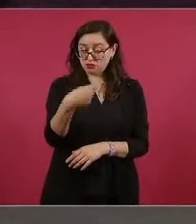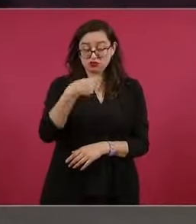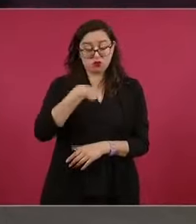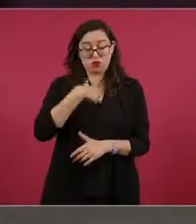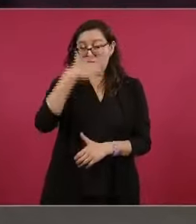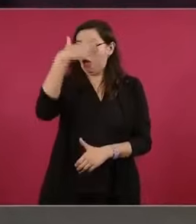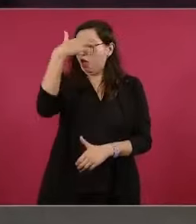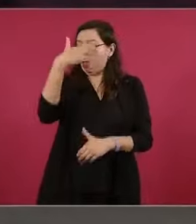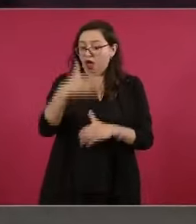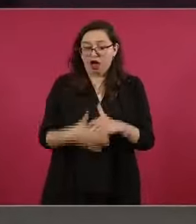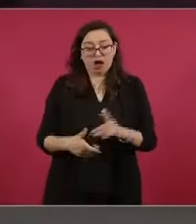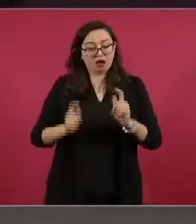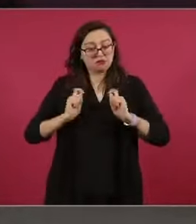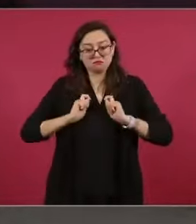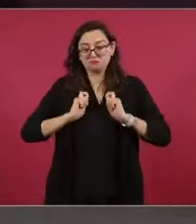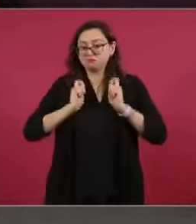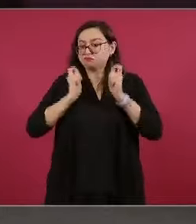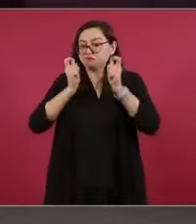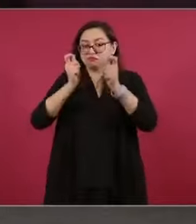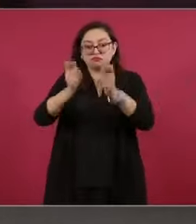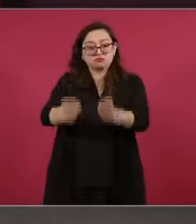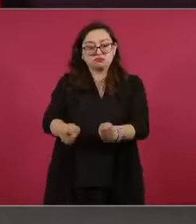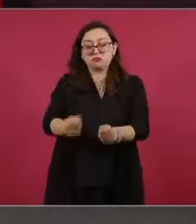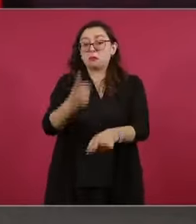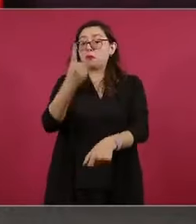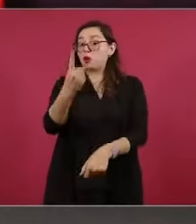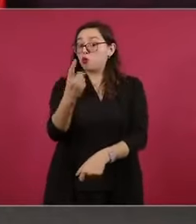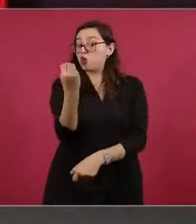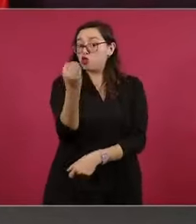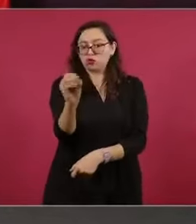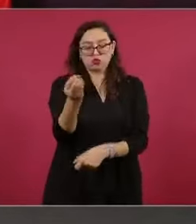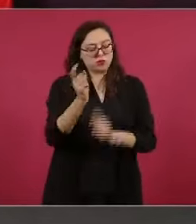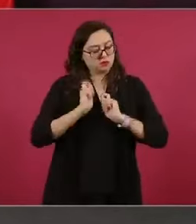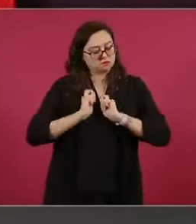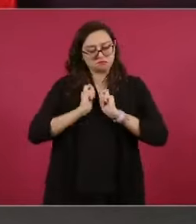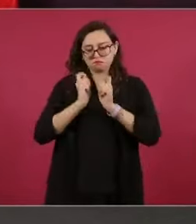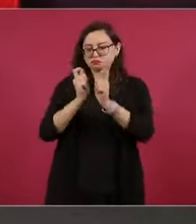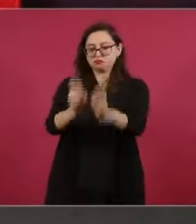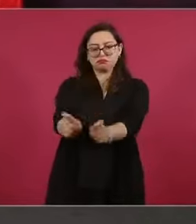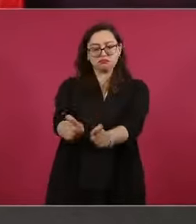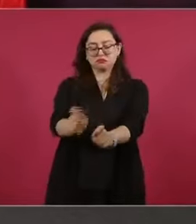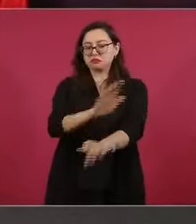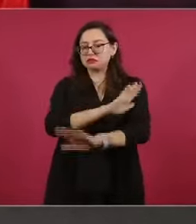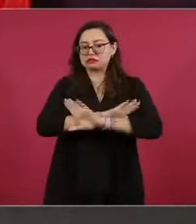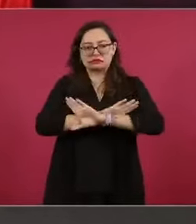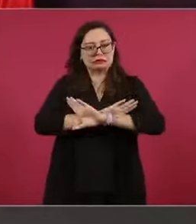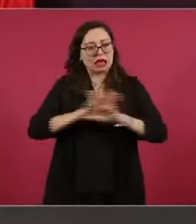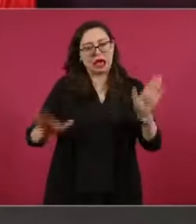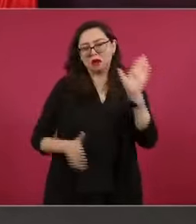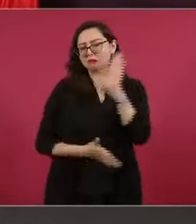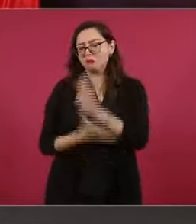termino, primero de octubre entrego la banda y me jubilo